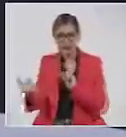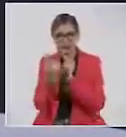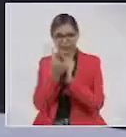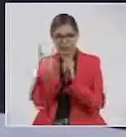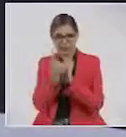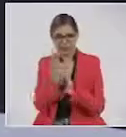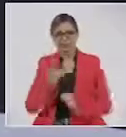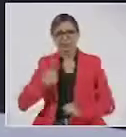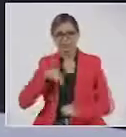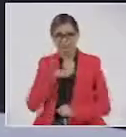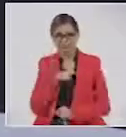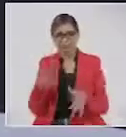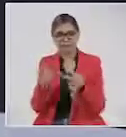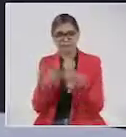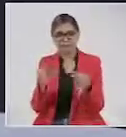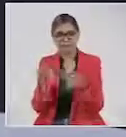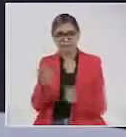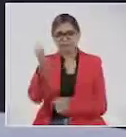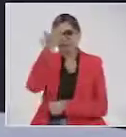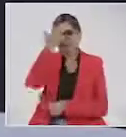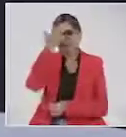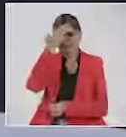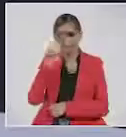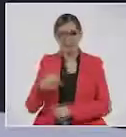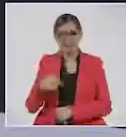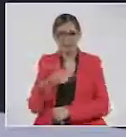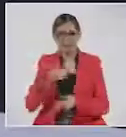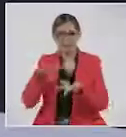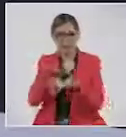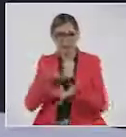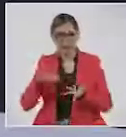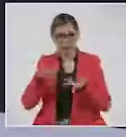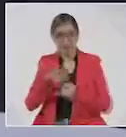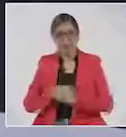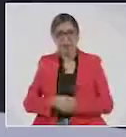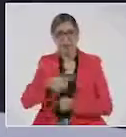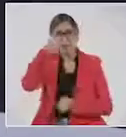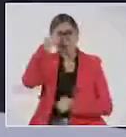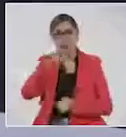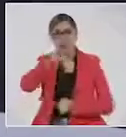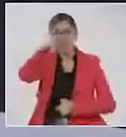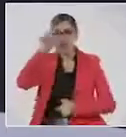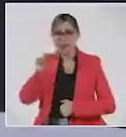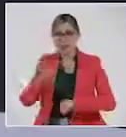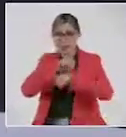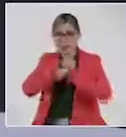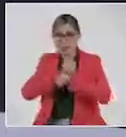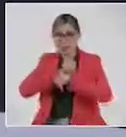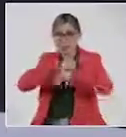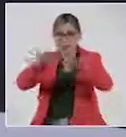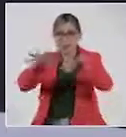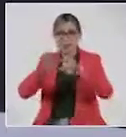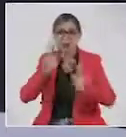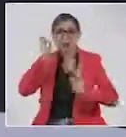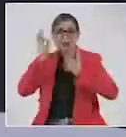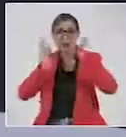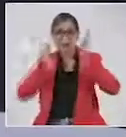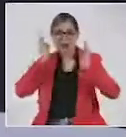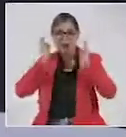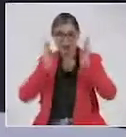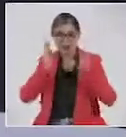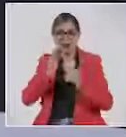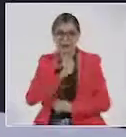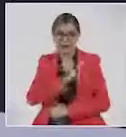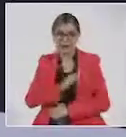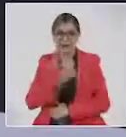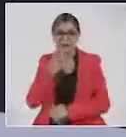darles un poco a conocer este trabajo que hicimos, para posteriormente enviarlo a festivales, que nos lo puedan recibir, que se pueda